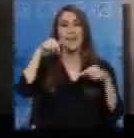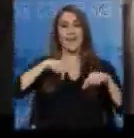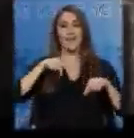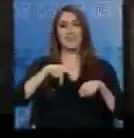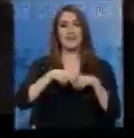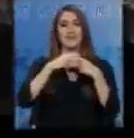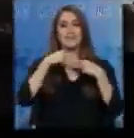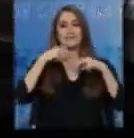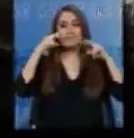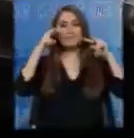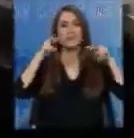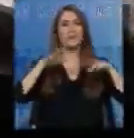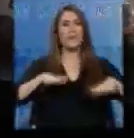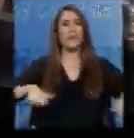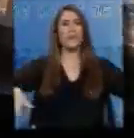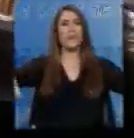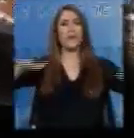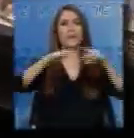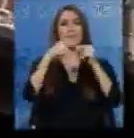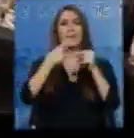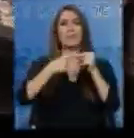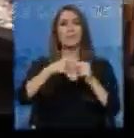un panorama único del norte de Quito.